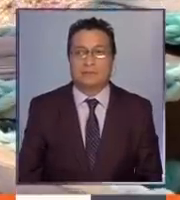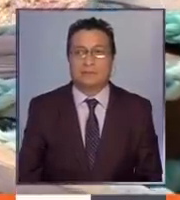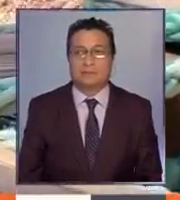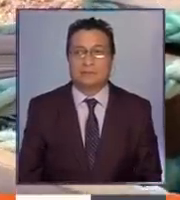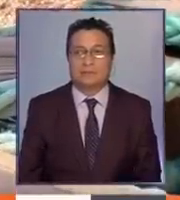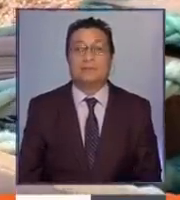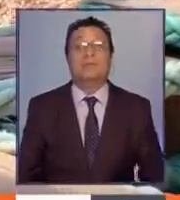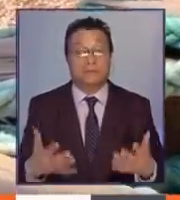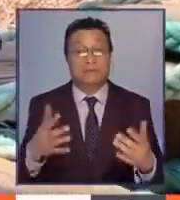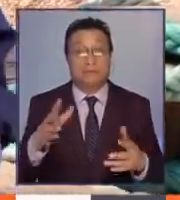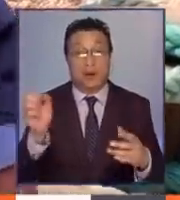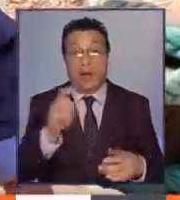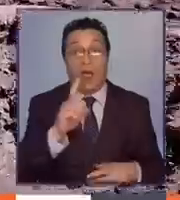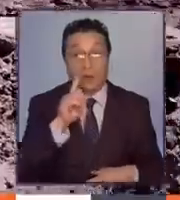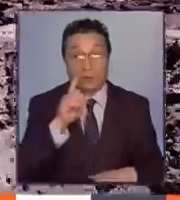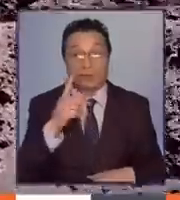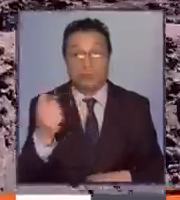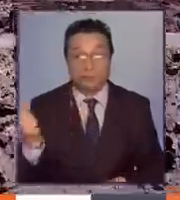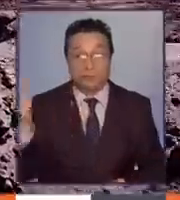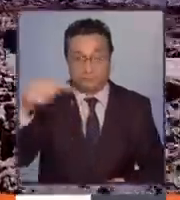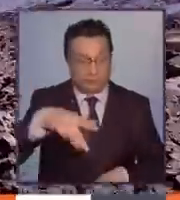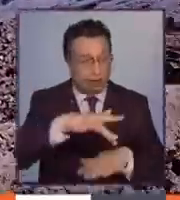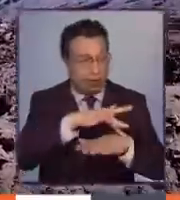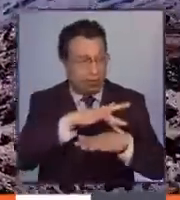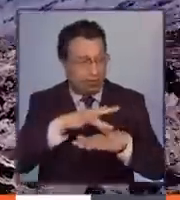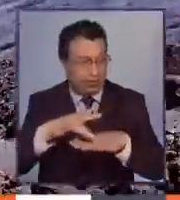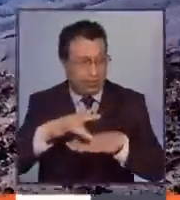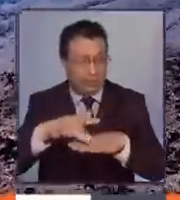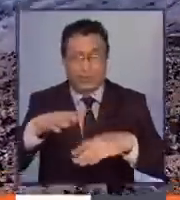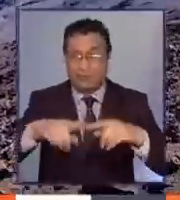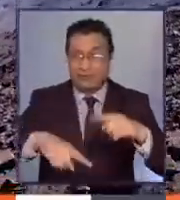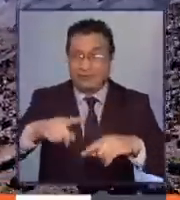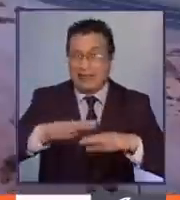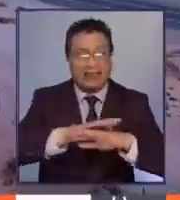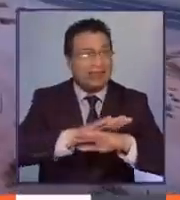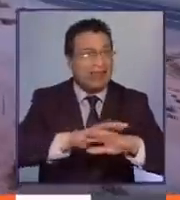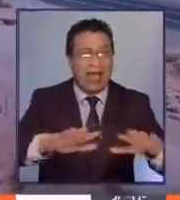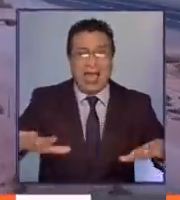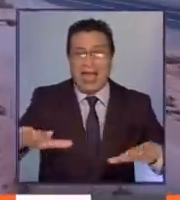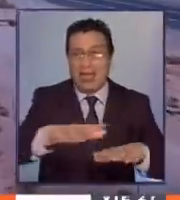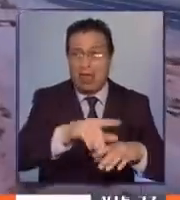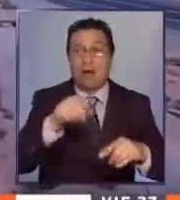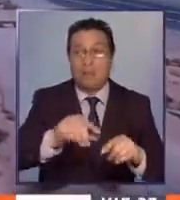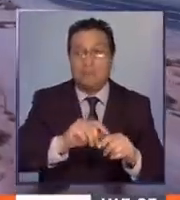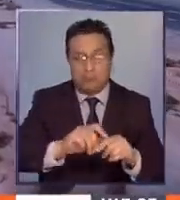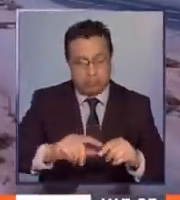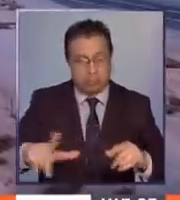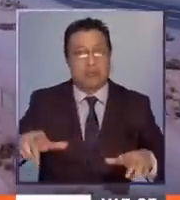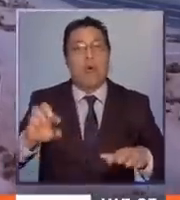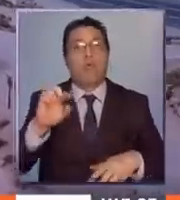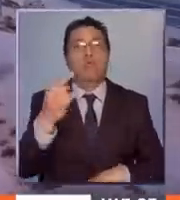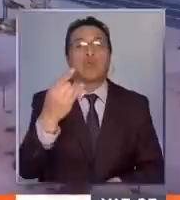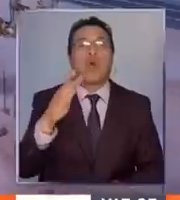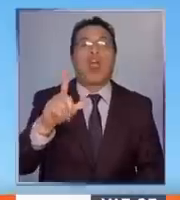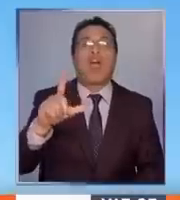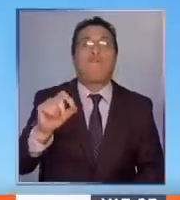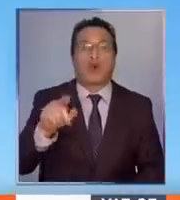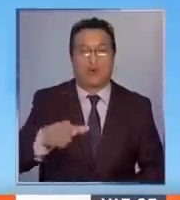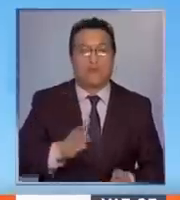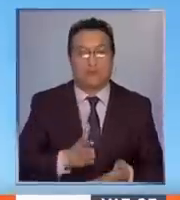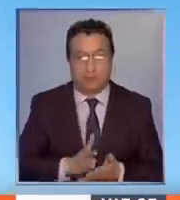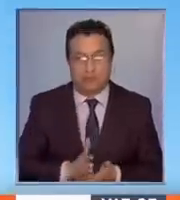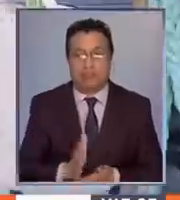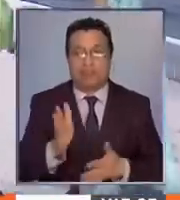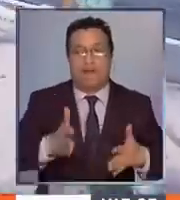Y así es. Llegó un día a este peladero del desierto donde no había nada y decidió fundar un pueblo.